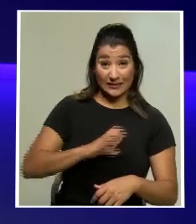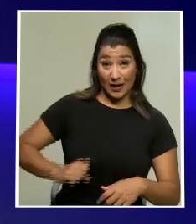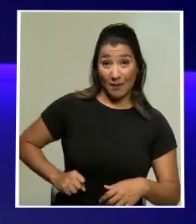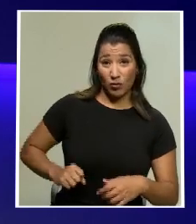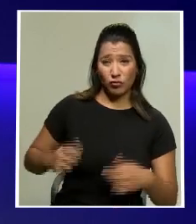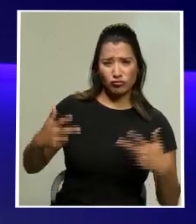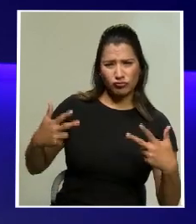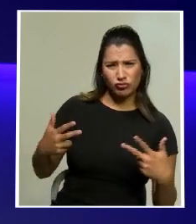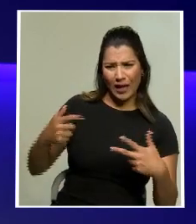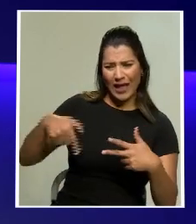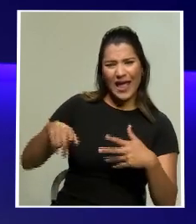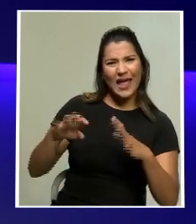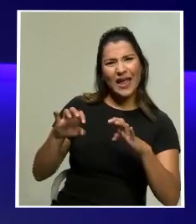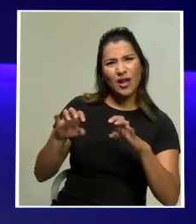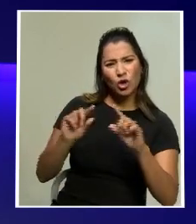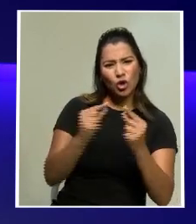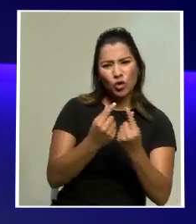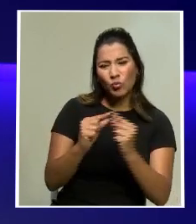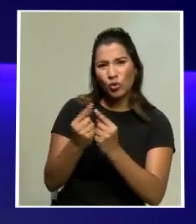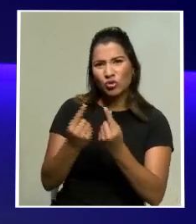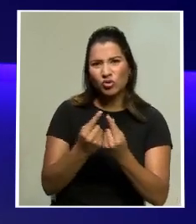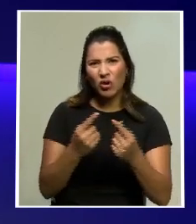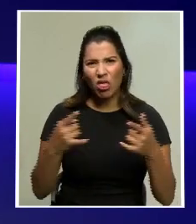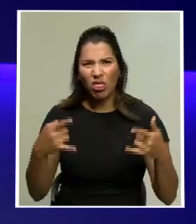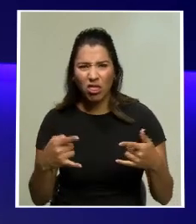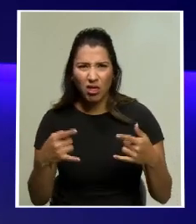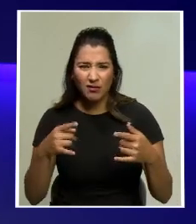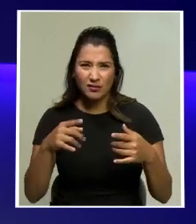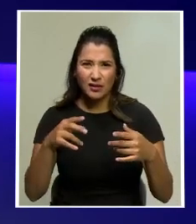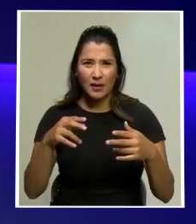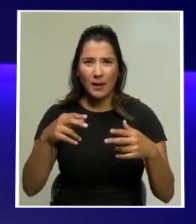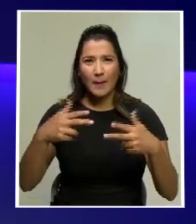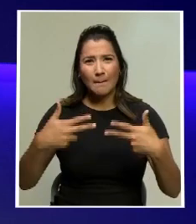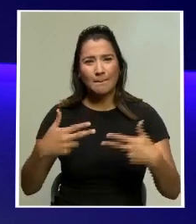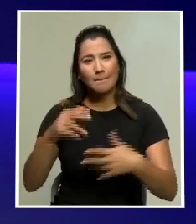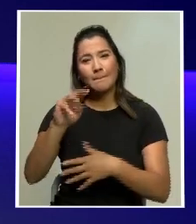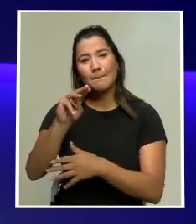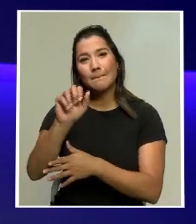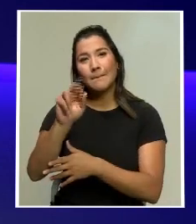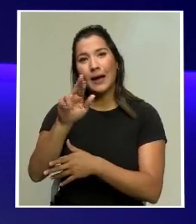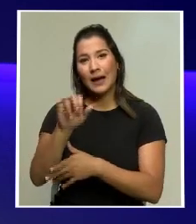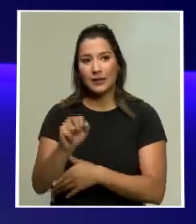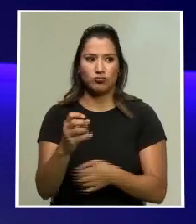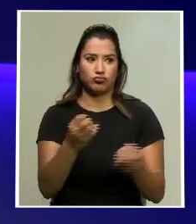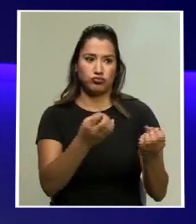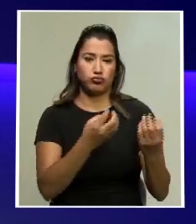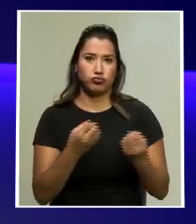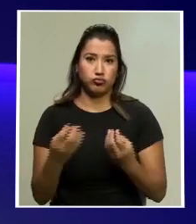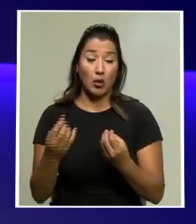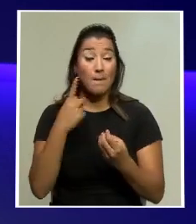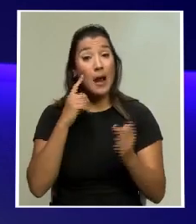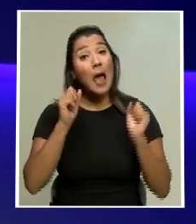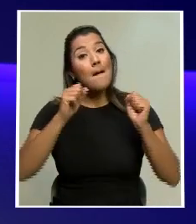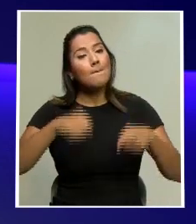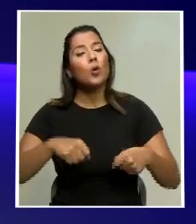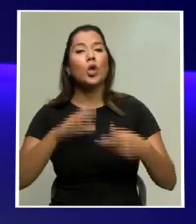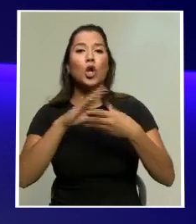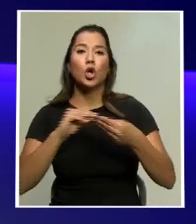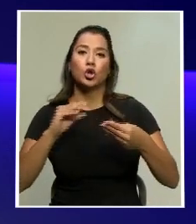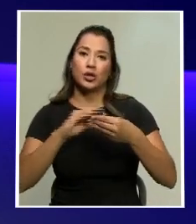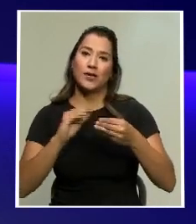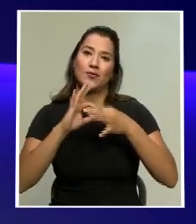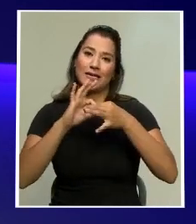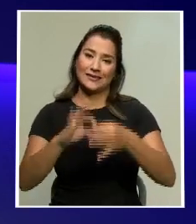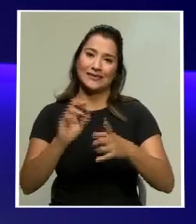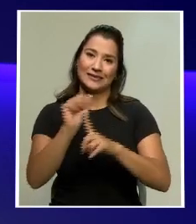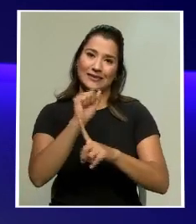de sangre a los ciudadanos. Para analizar la situación en El Salvador, invité a un